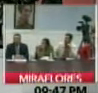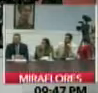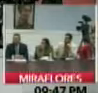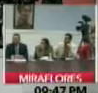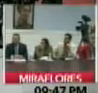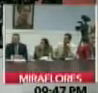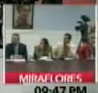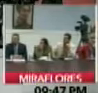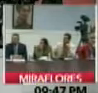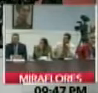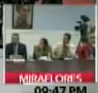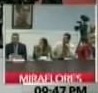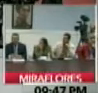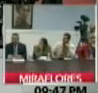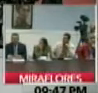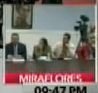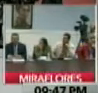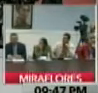Miren esto.